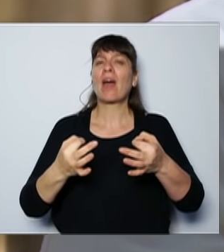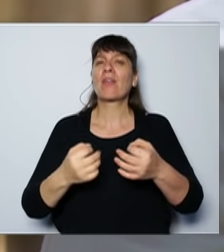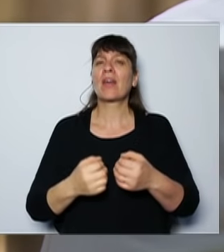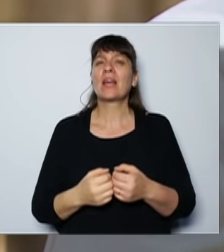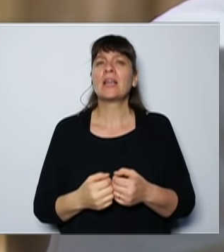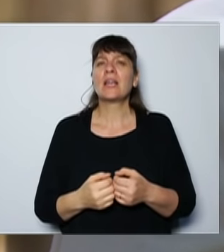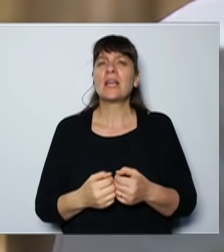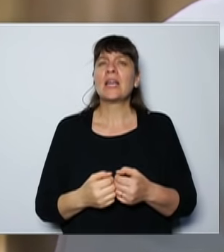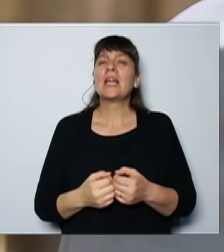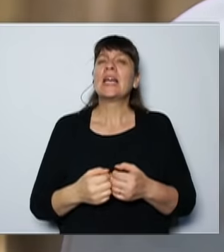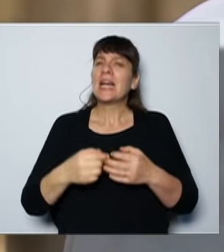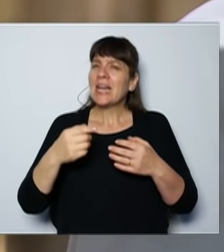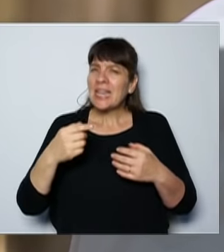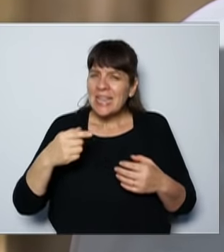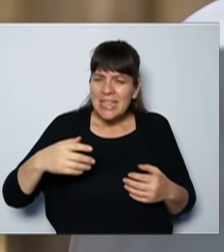verdad,